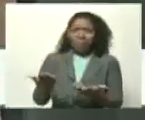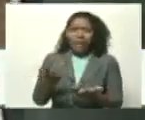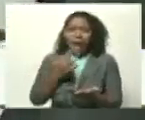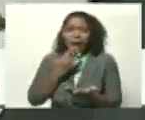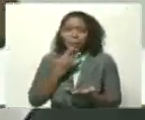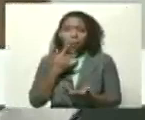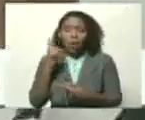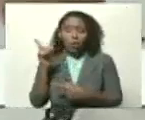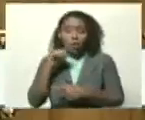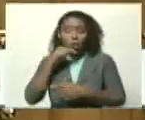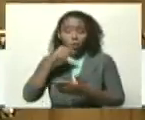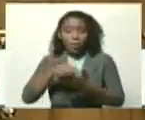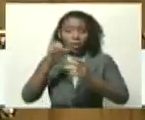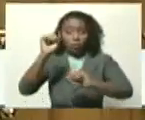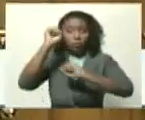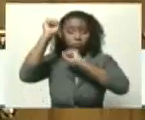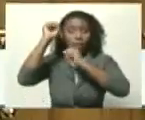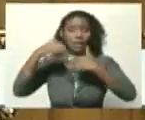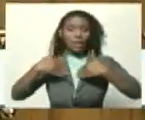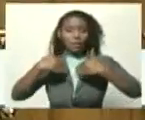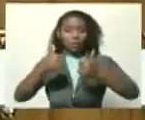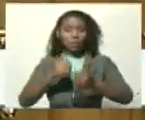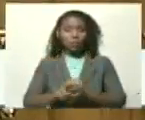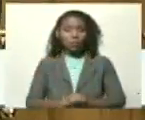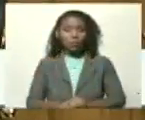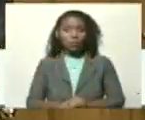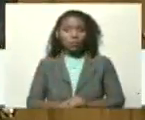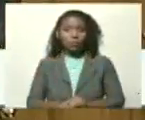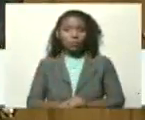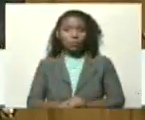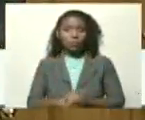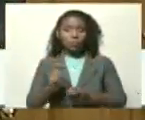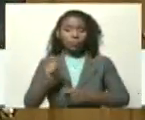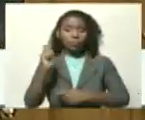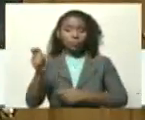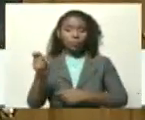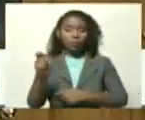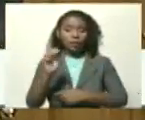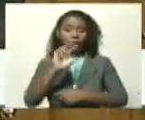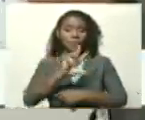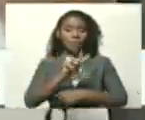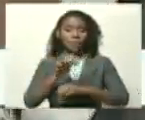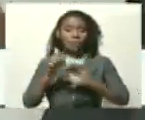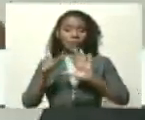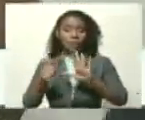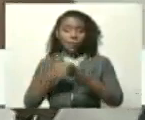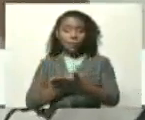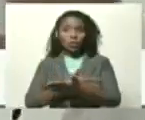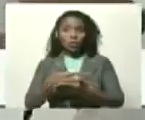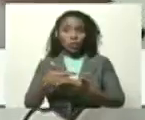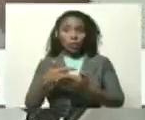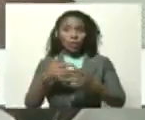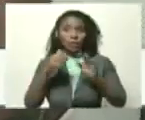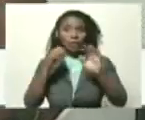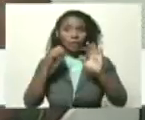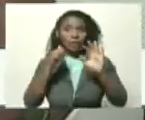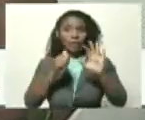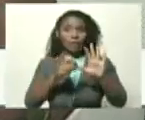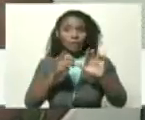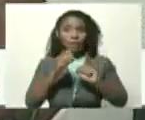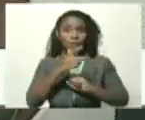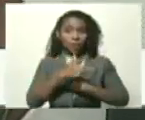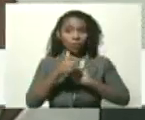los que ellos llaman los héroes de la salud, les asignaron 36 millones 600 mil